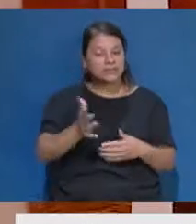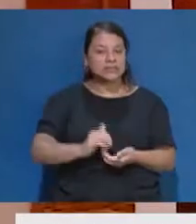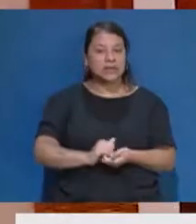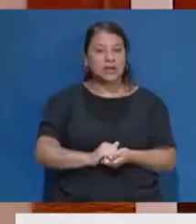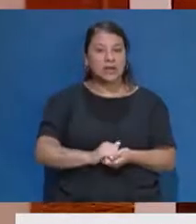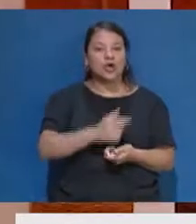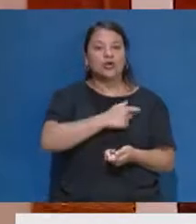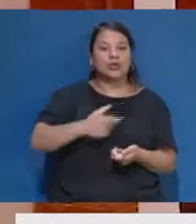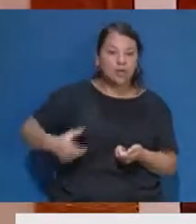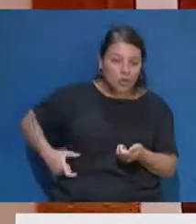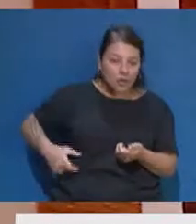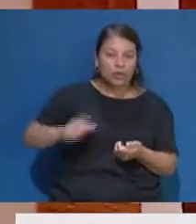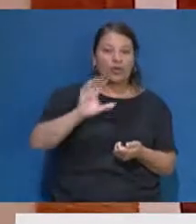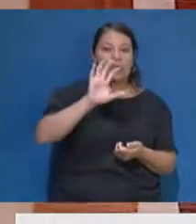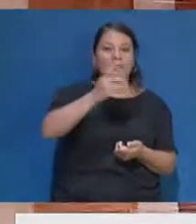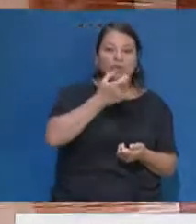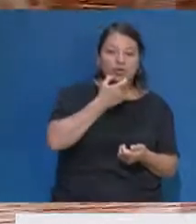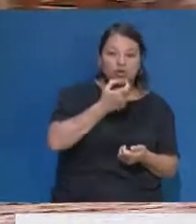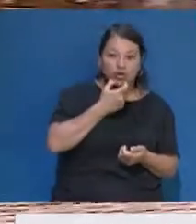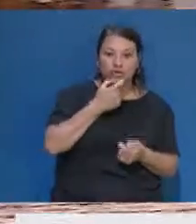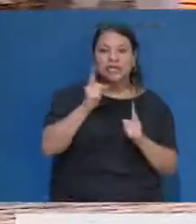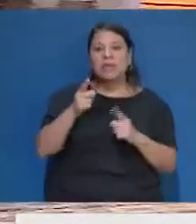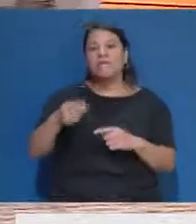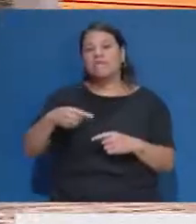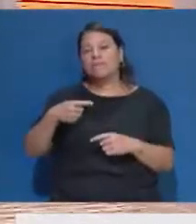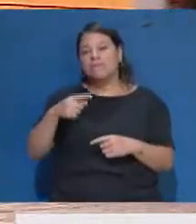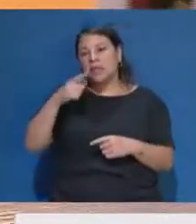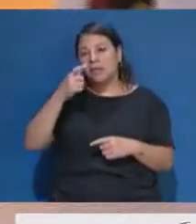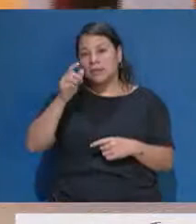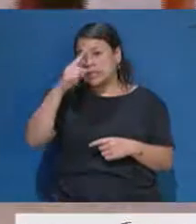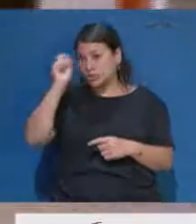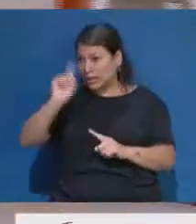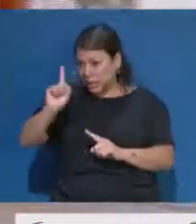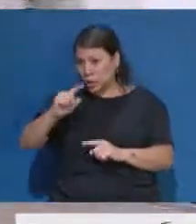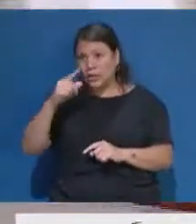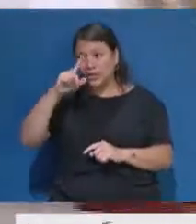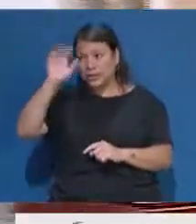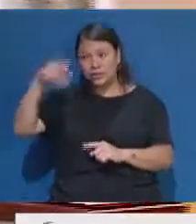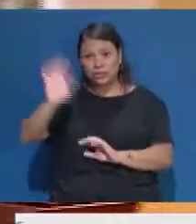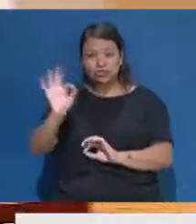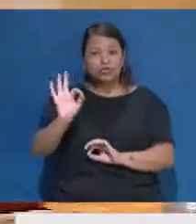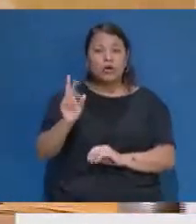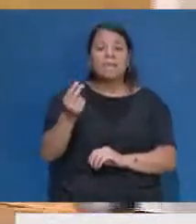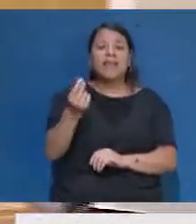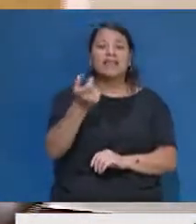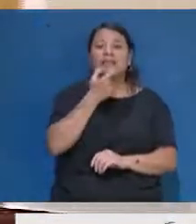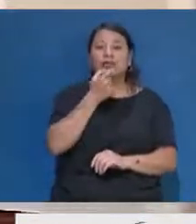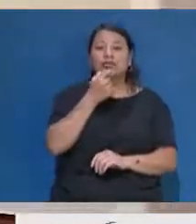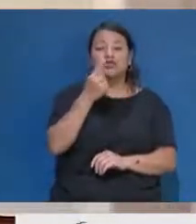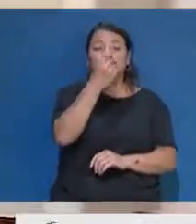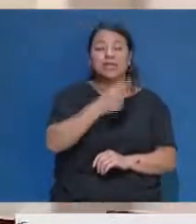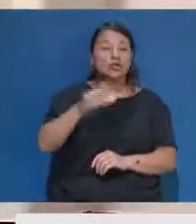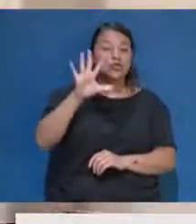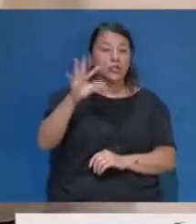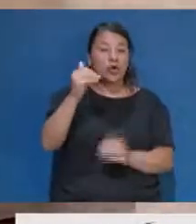del gobierno provincial, ni nacional ni internacional, ha sido todo de la provincia. Son 105 millones lo que se ha